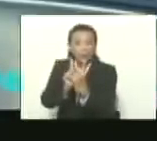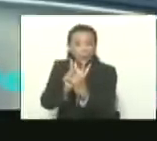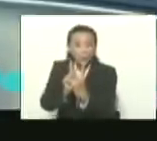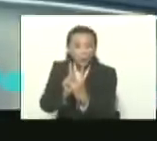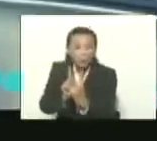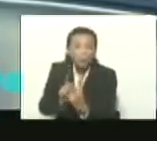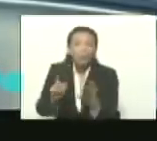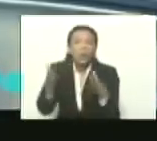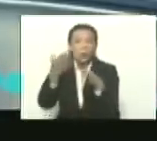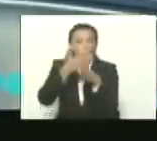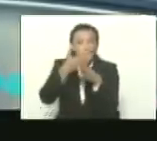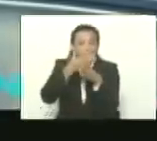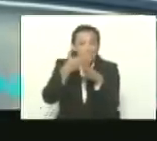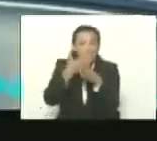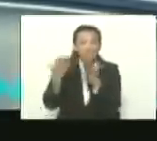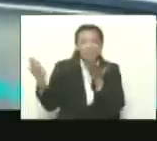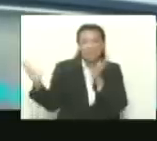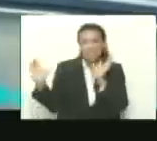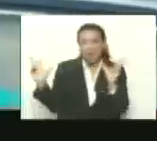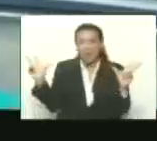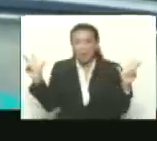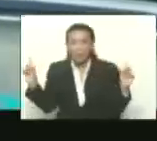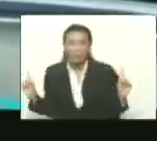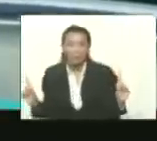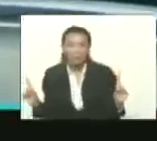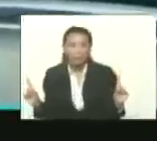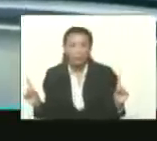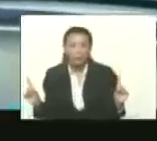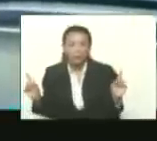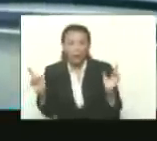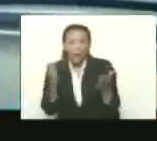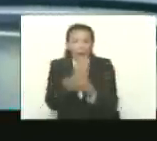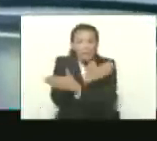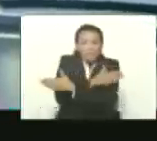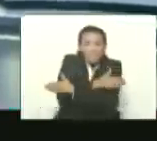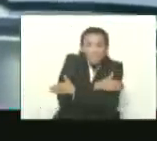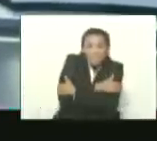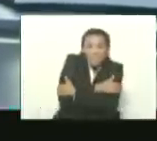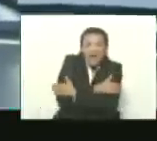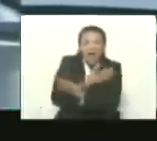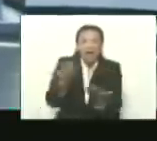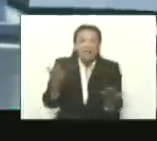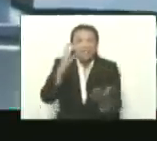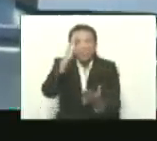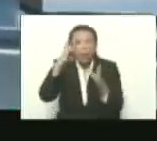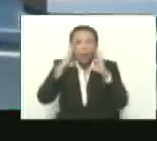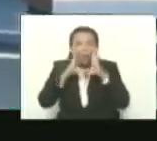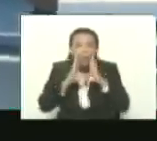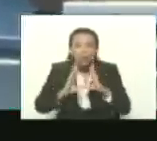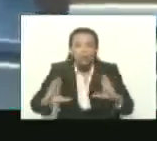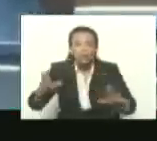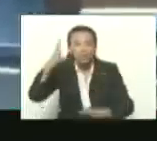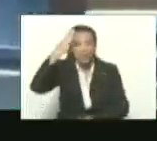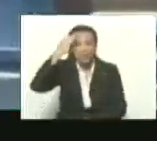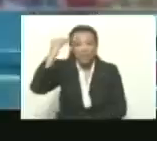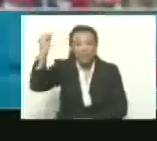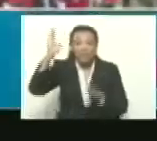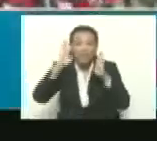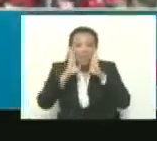pantalla compartida, vente para acá, Dercy. Yo quiero un abrazo. Yo quiero un abrazo también. Un abrazo a usted, Dios me la bendiga, güey.